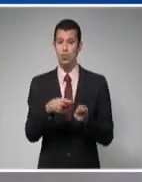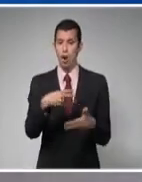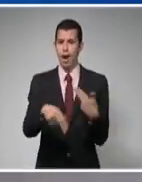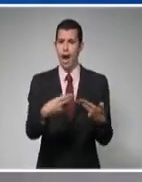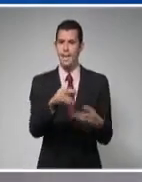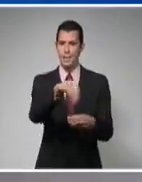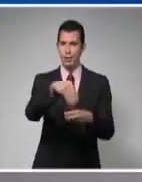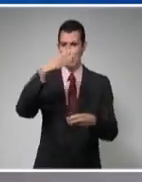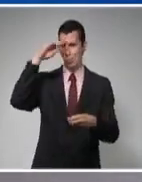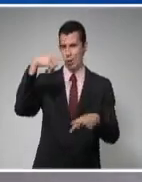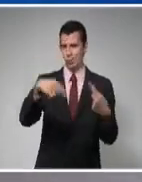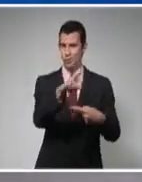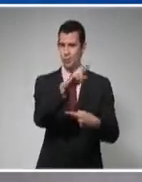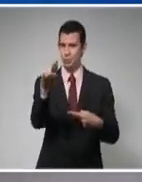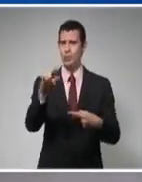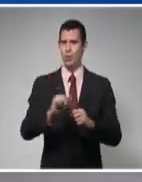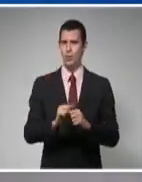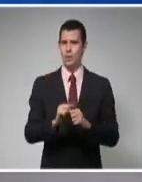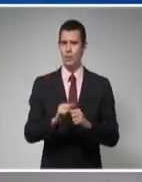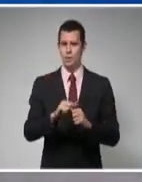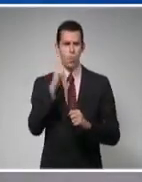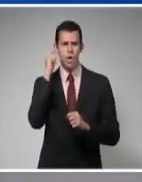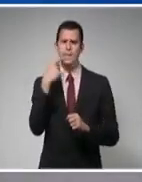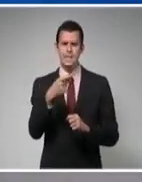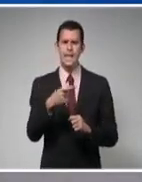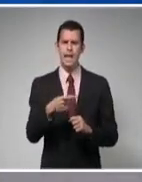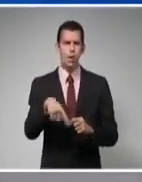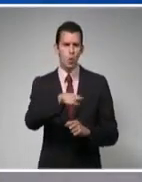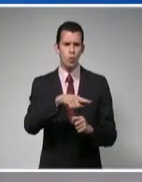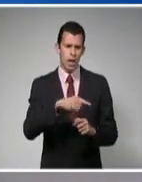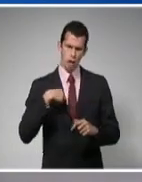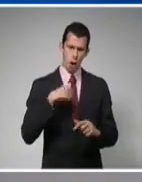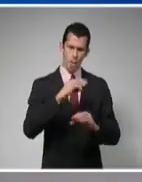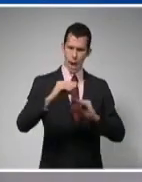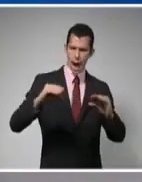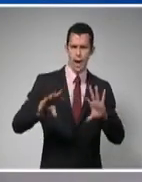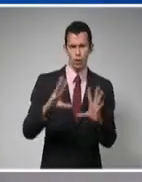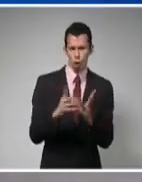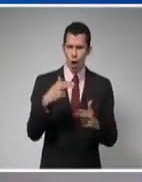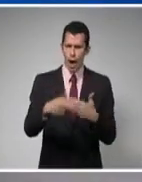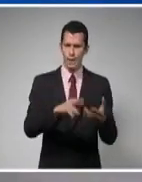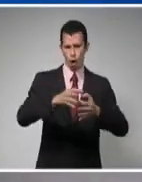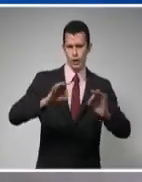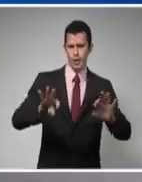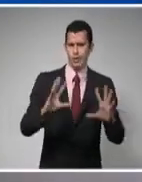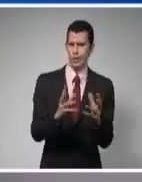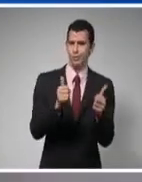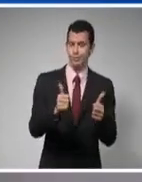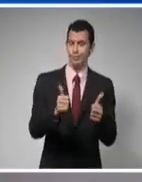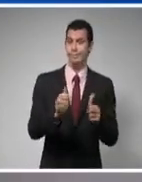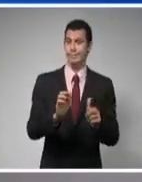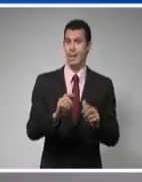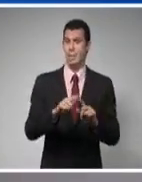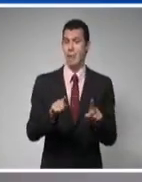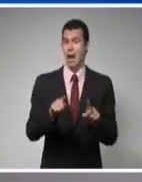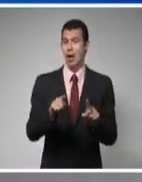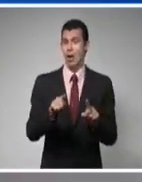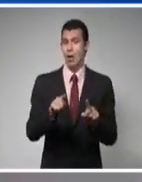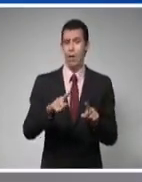de dónde estaba llegando ese ansiado respaldo económico. En su reunión, bueno, hablaron mucho de la importancia de buscar